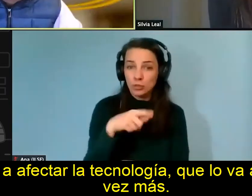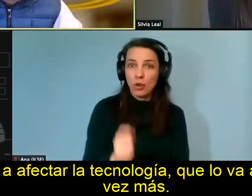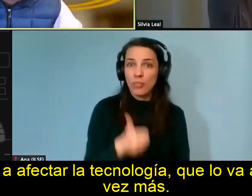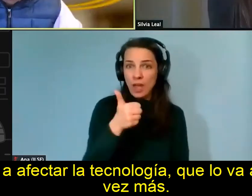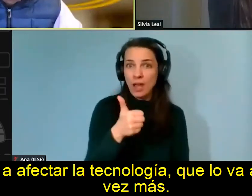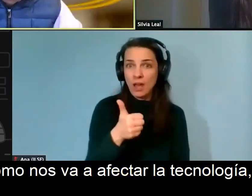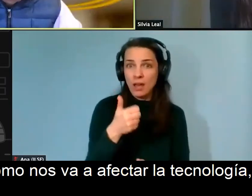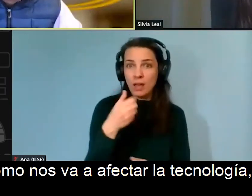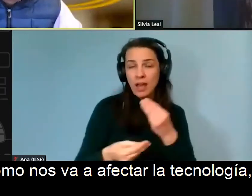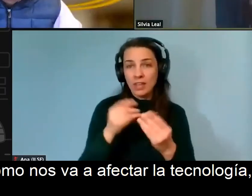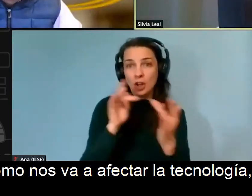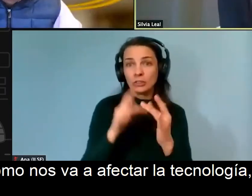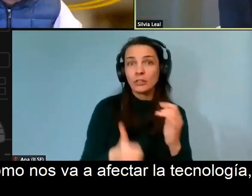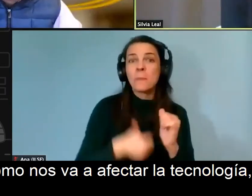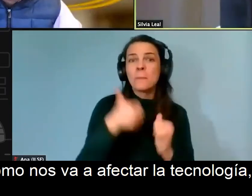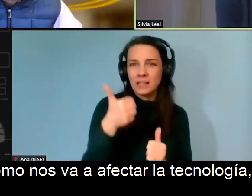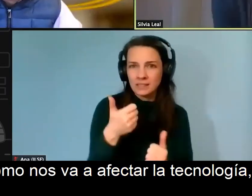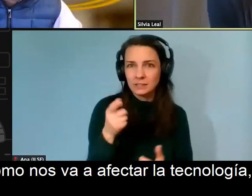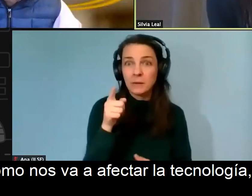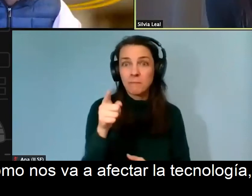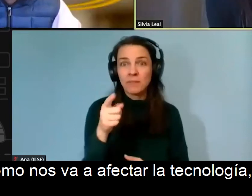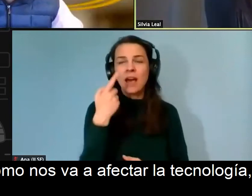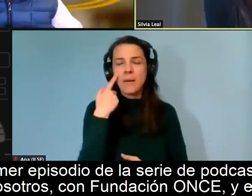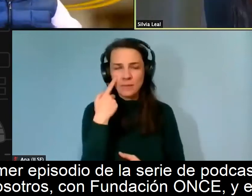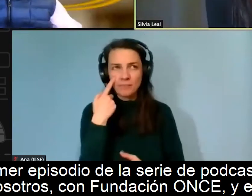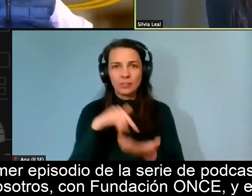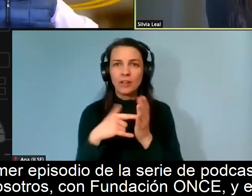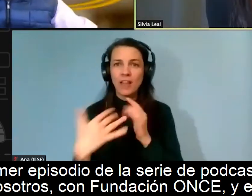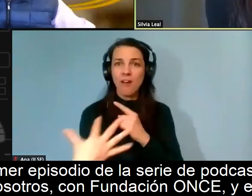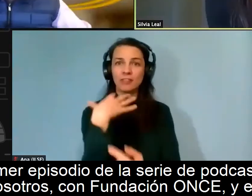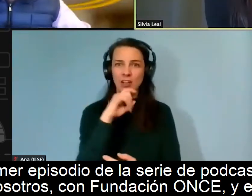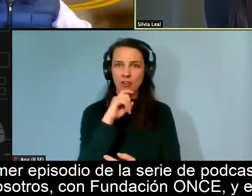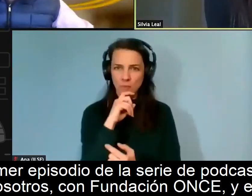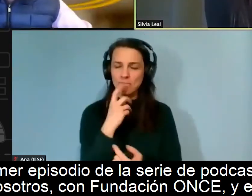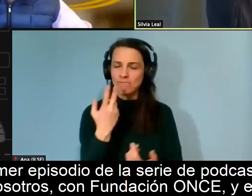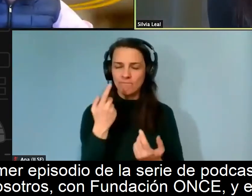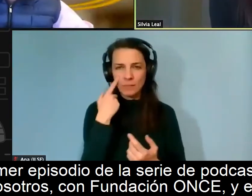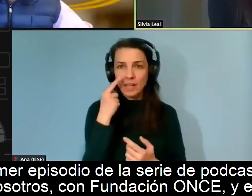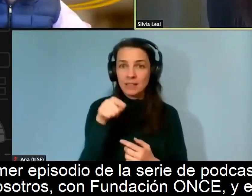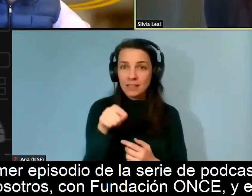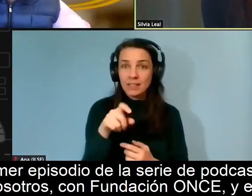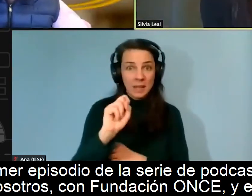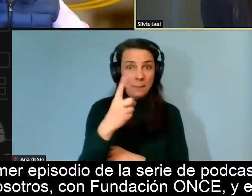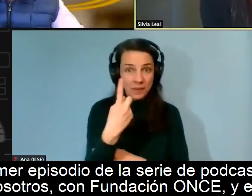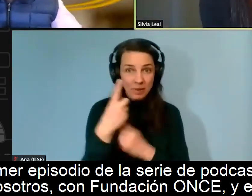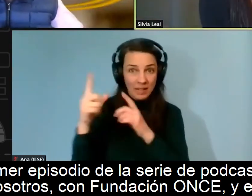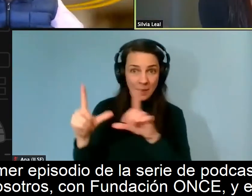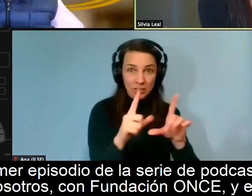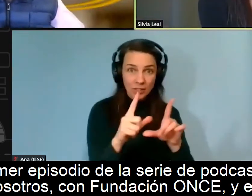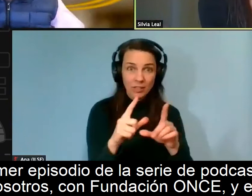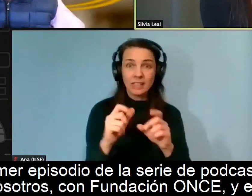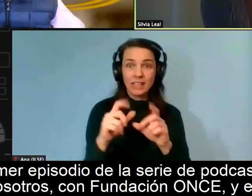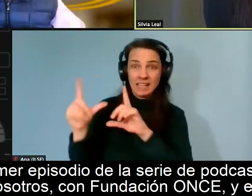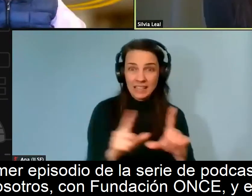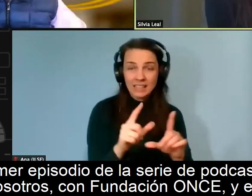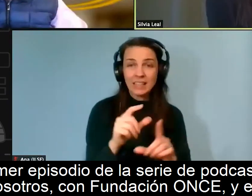más. ¿Cómo nos va a afectar la tecnología? Pues mira, este es precisamente el primer episodio de la serie de